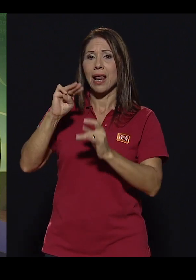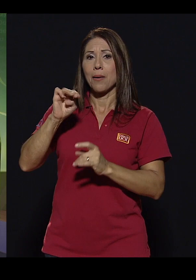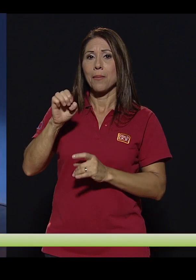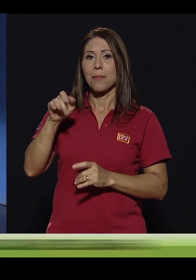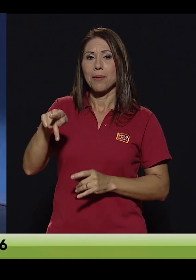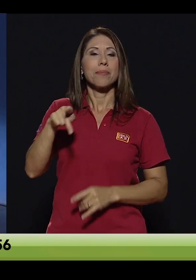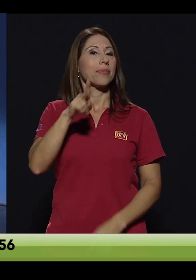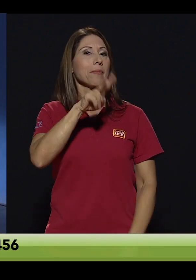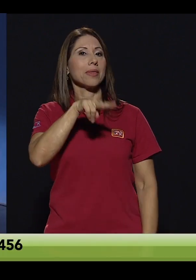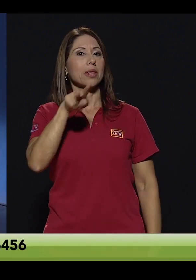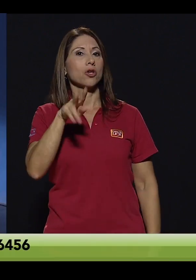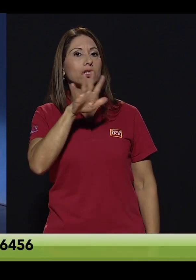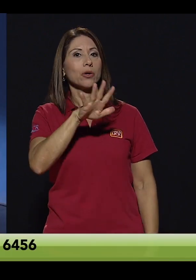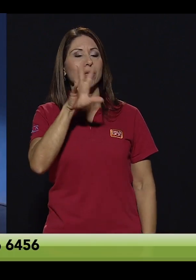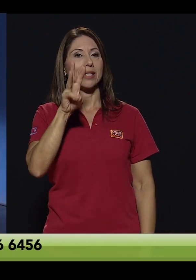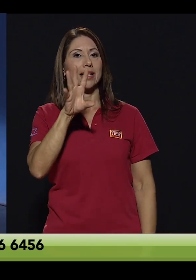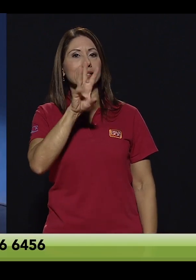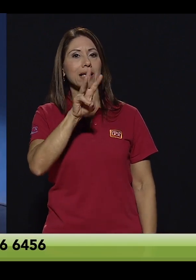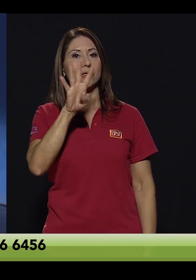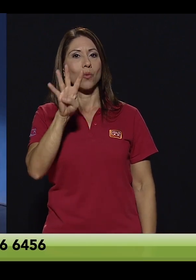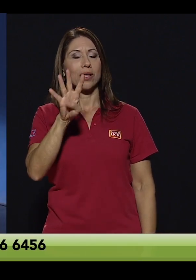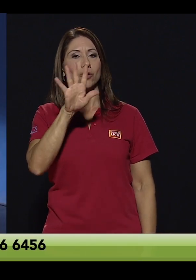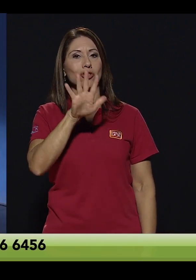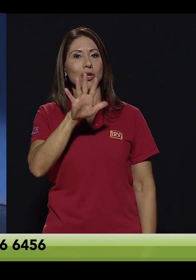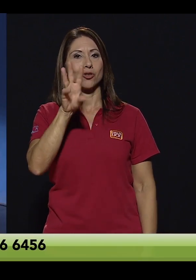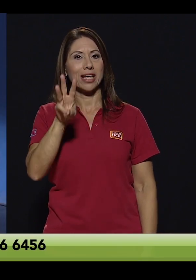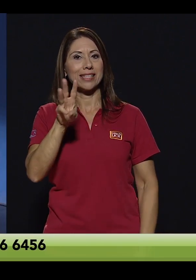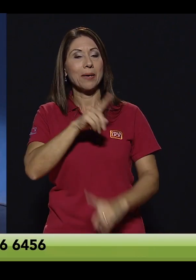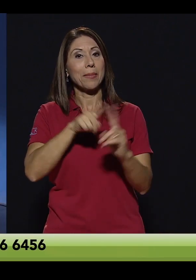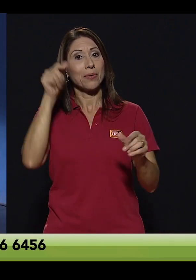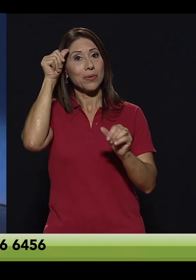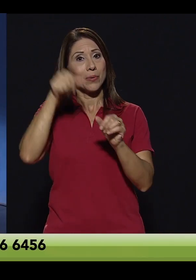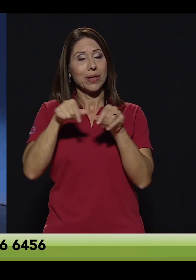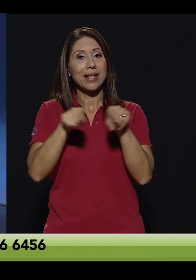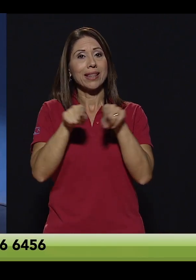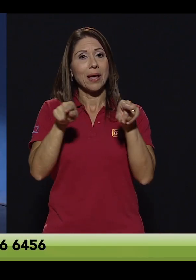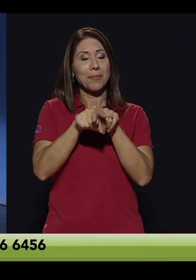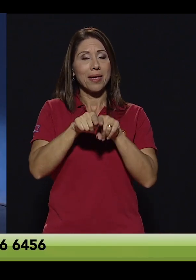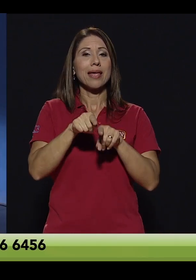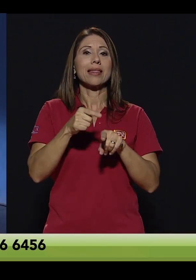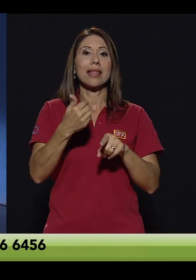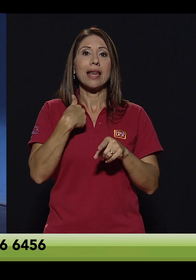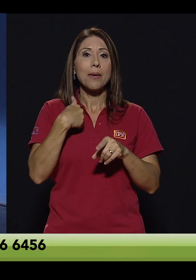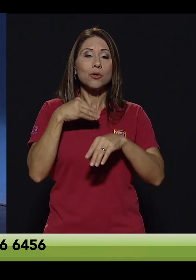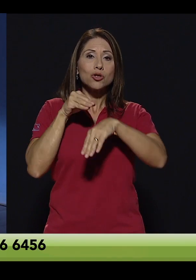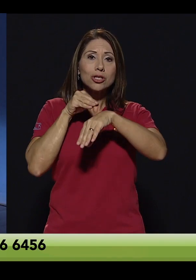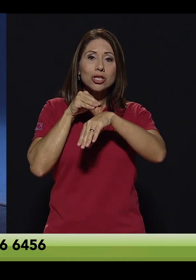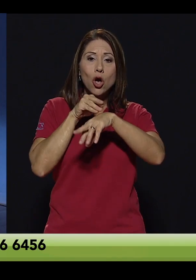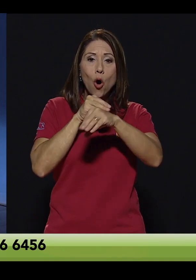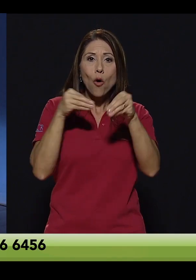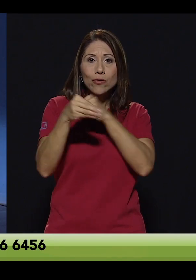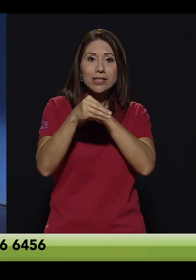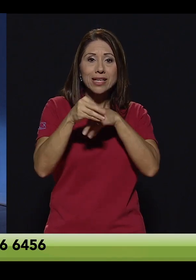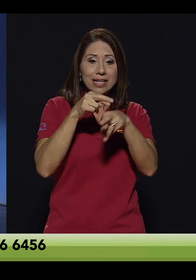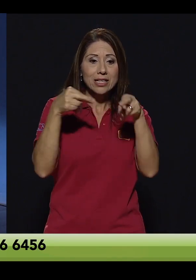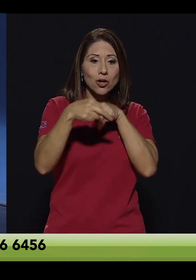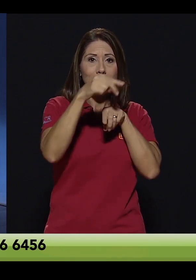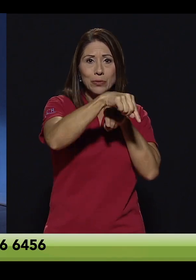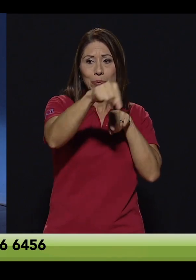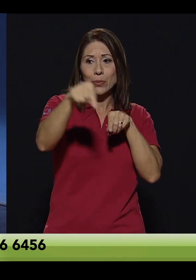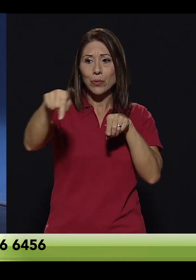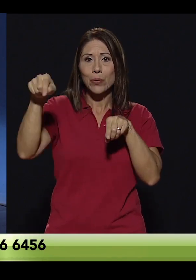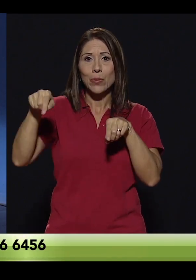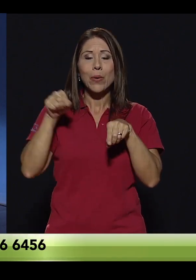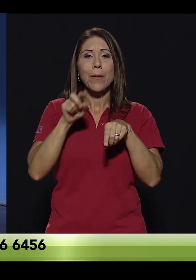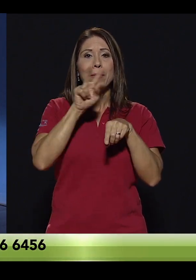es 22 56 64 56 pero recordar que también nosotros tenemos asesorías regionales en los